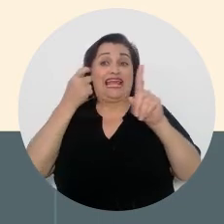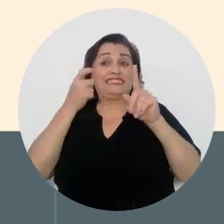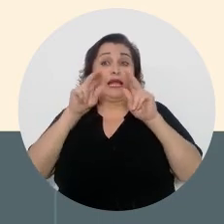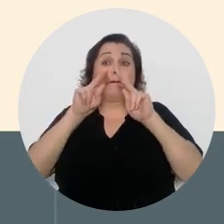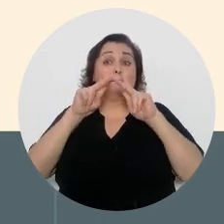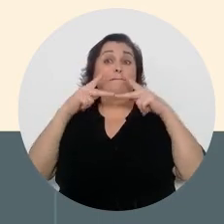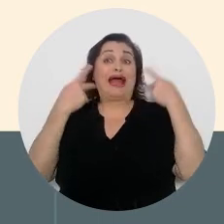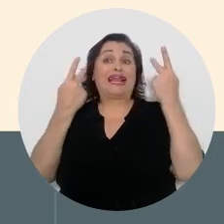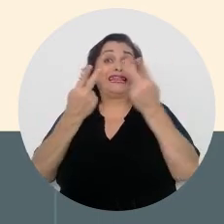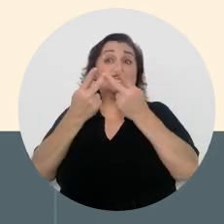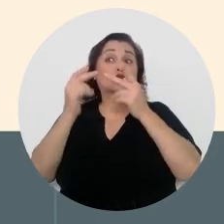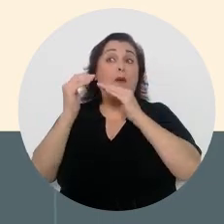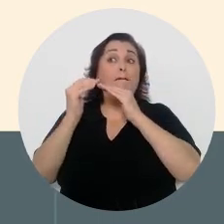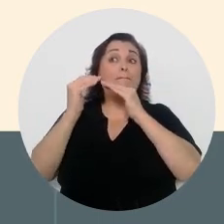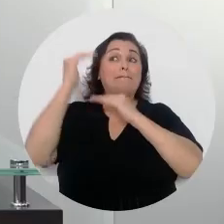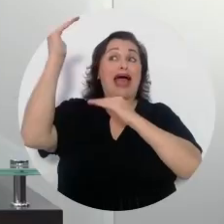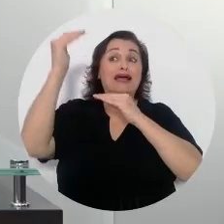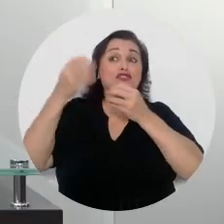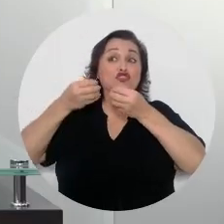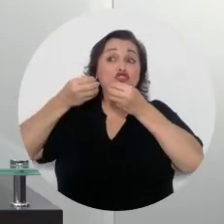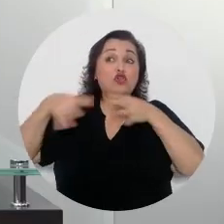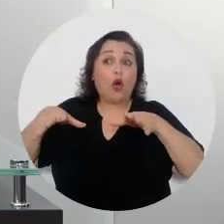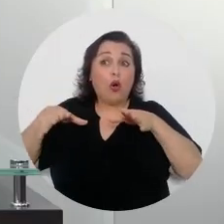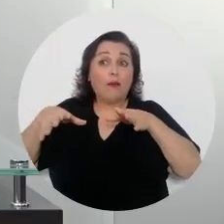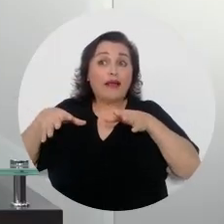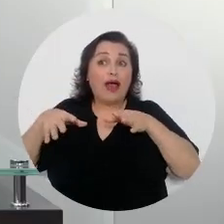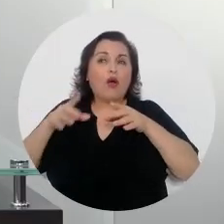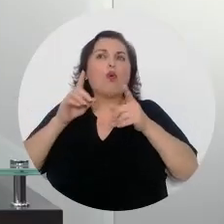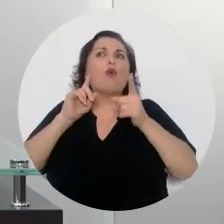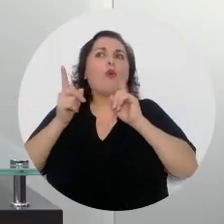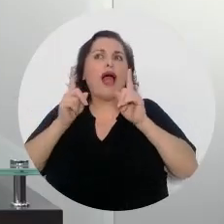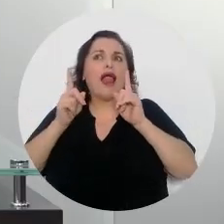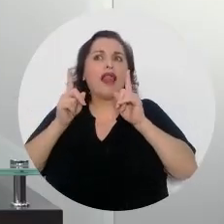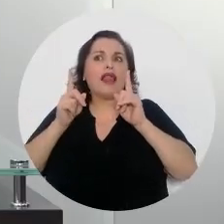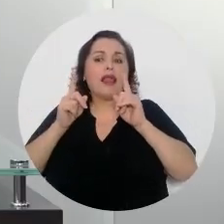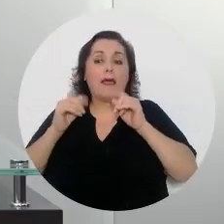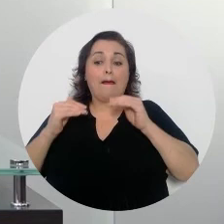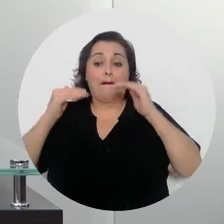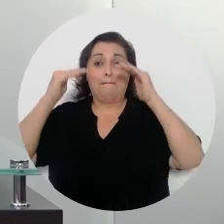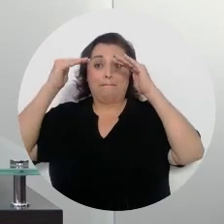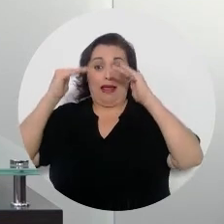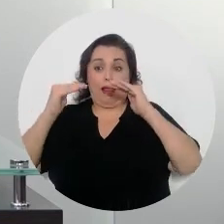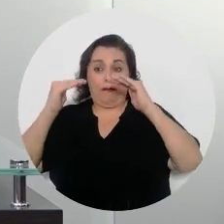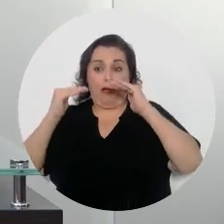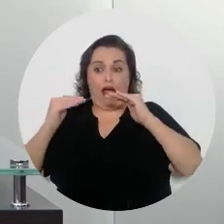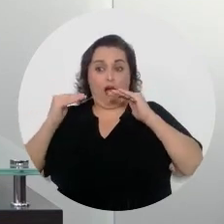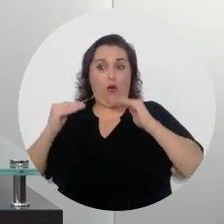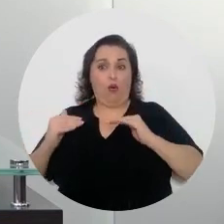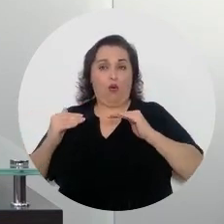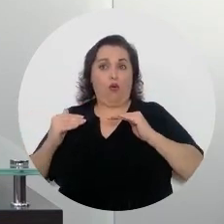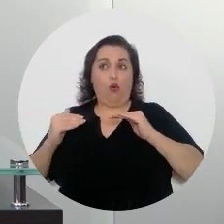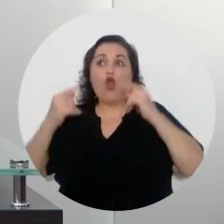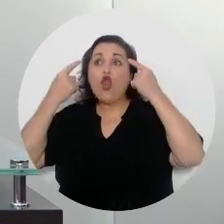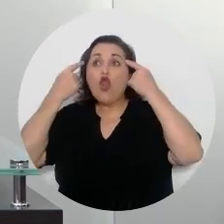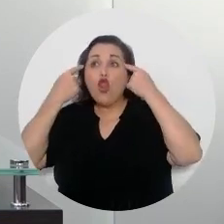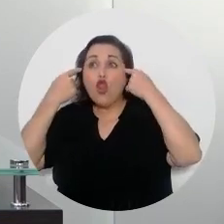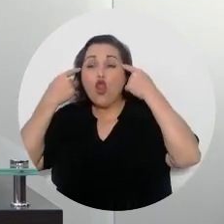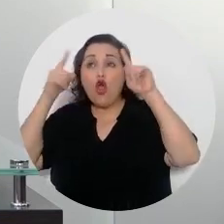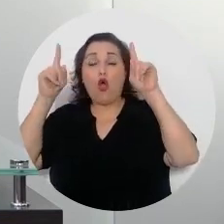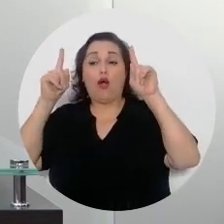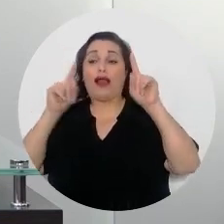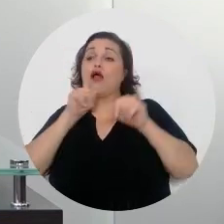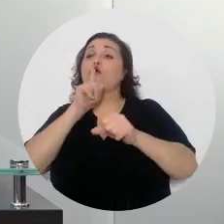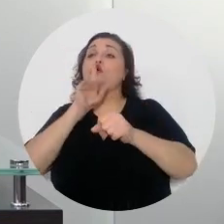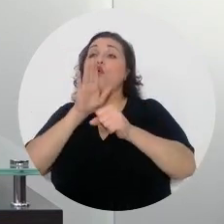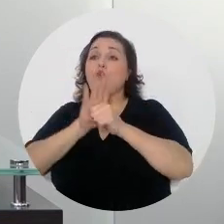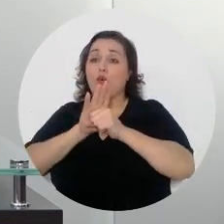tomamos desde el partido que tiene mayor cifra residual y vamos para abajo